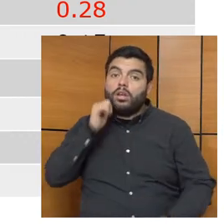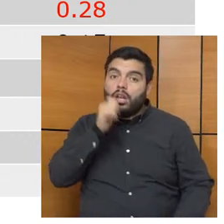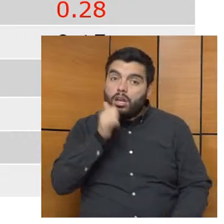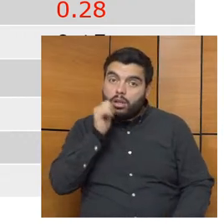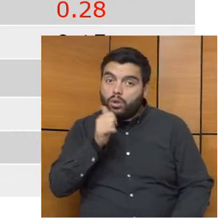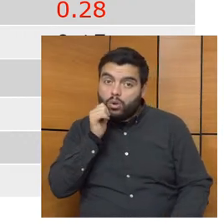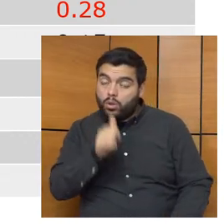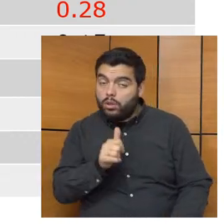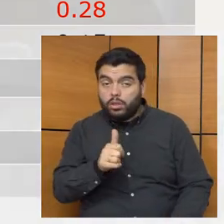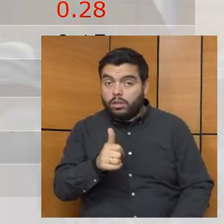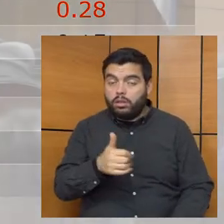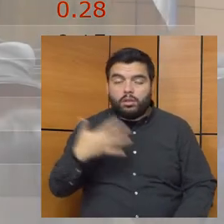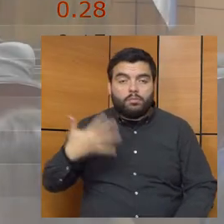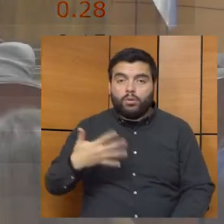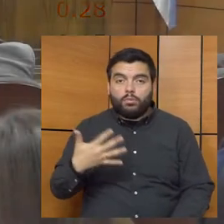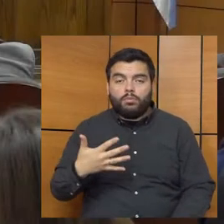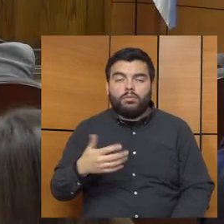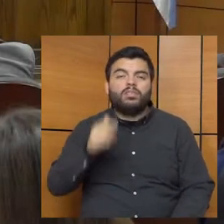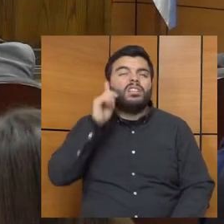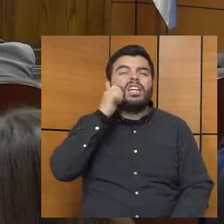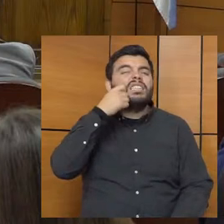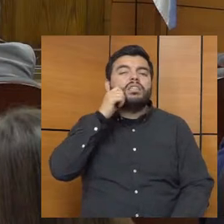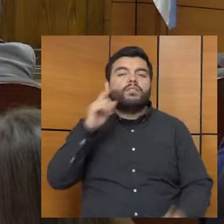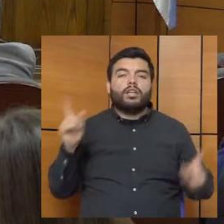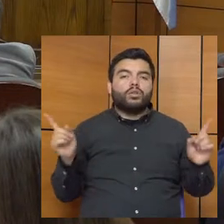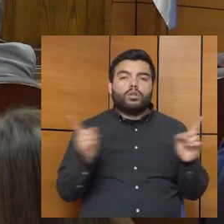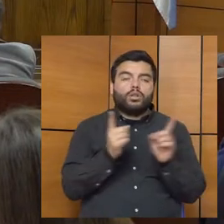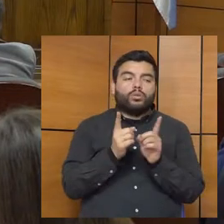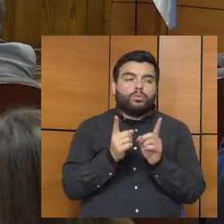importante para explicar. ¿Qué significa esto en concreto?